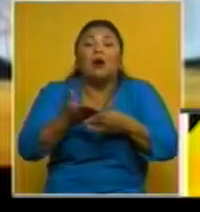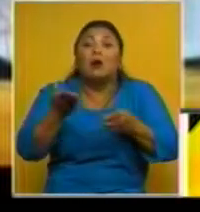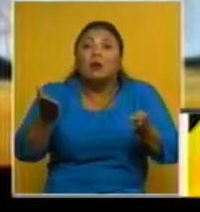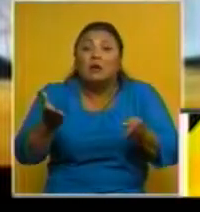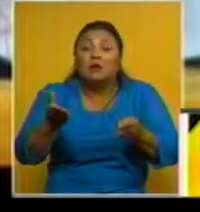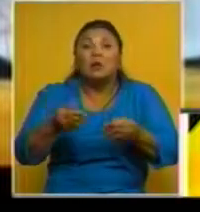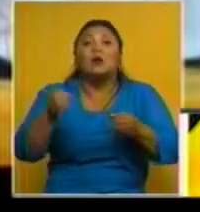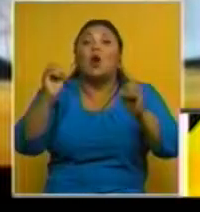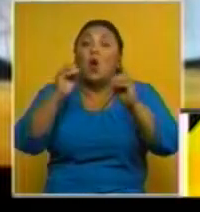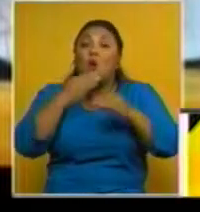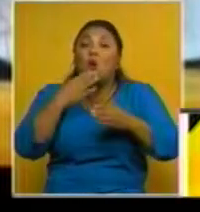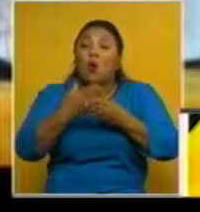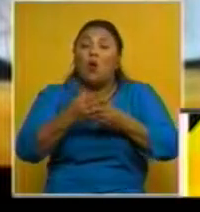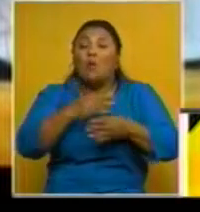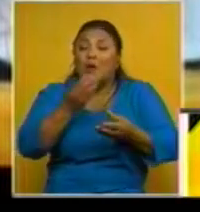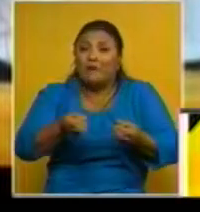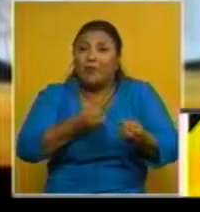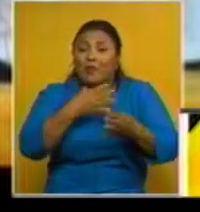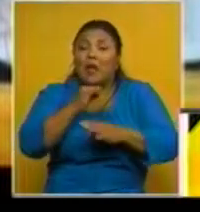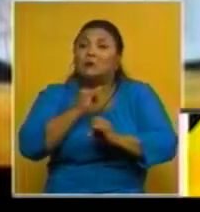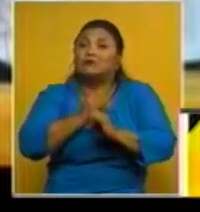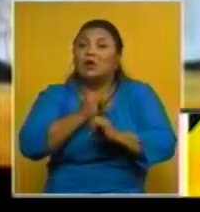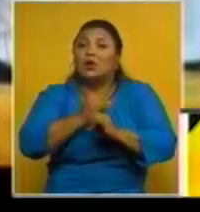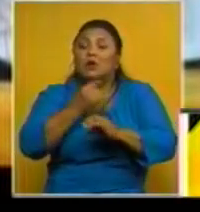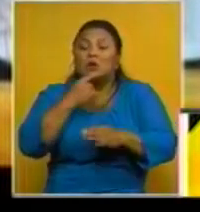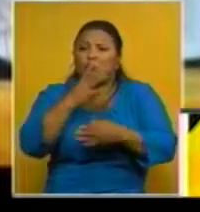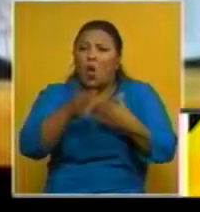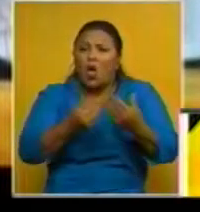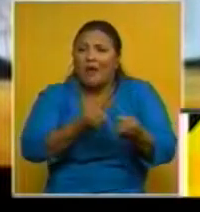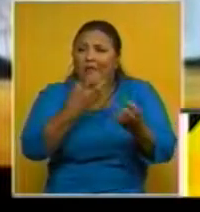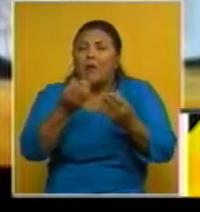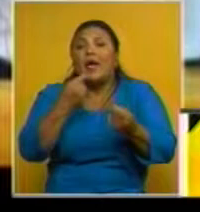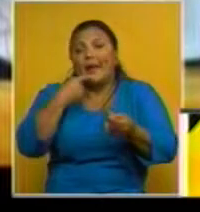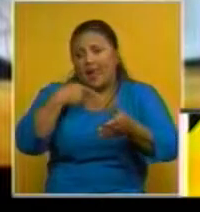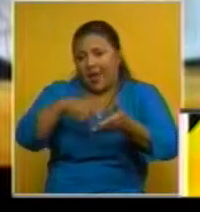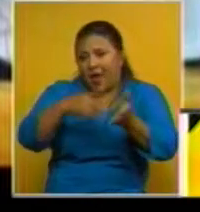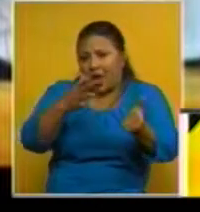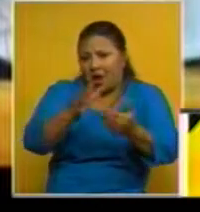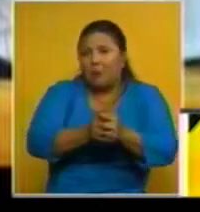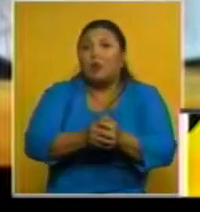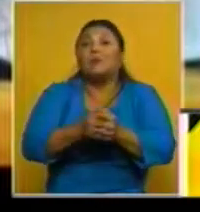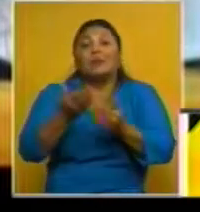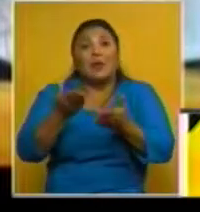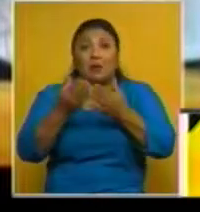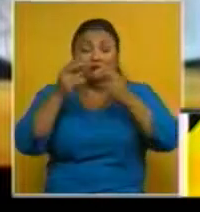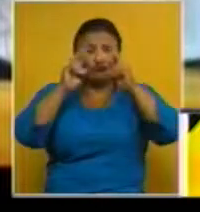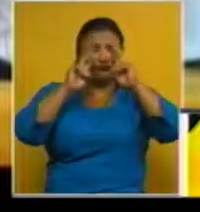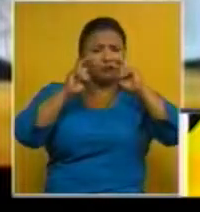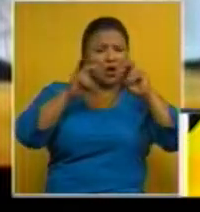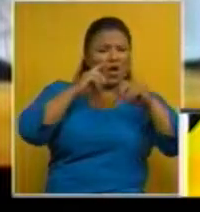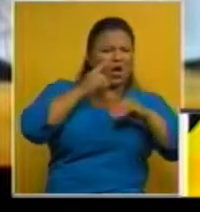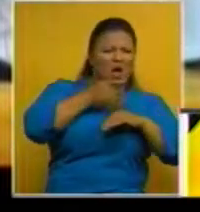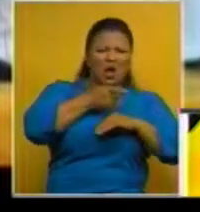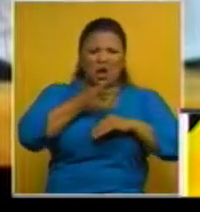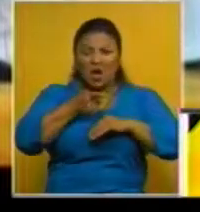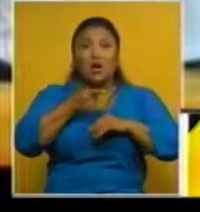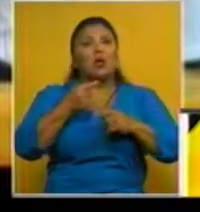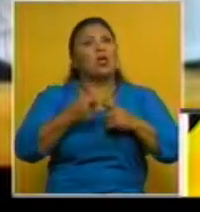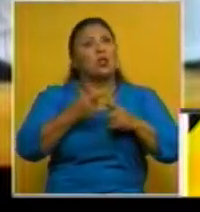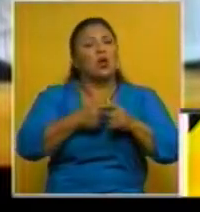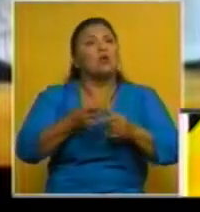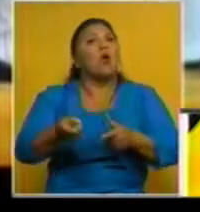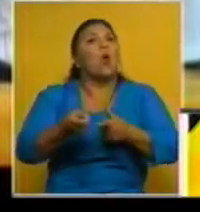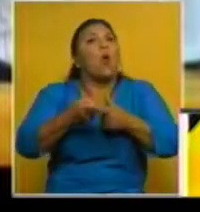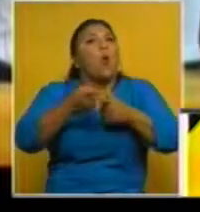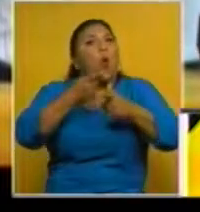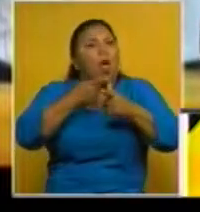será transmitida a las instituciones respectivas. Por ejemplo, si se observa un ilícito, inmediatamente